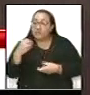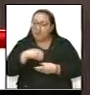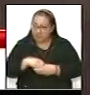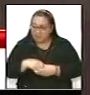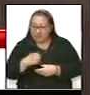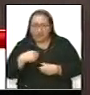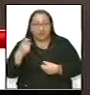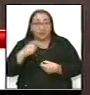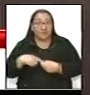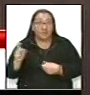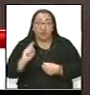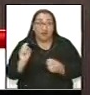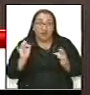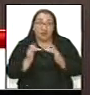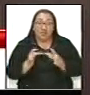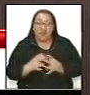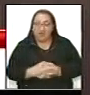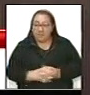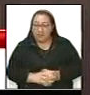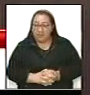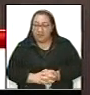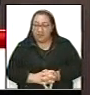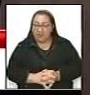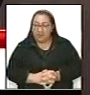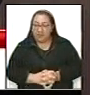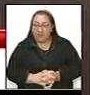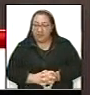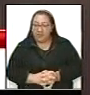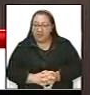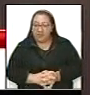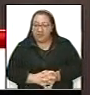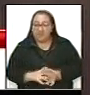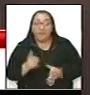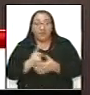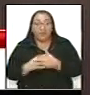los que participan, no los que están vinculados. Esto con la finalidad que